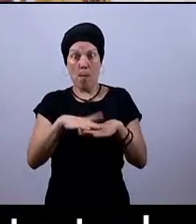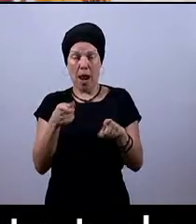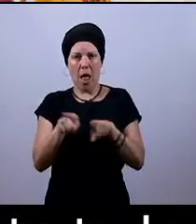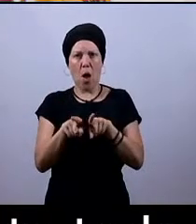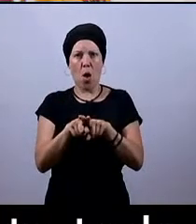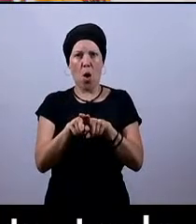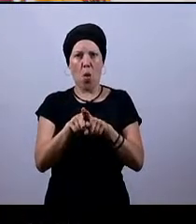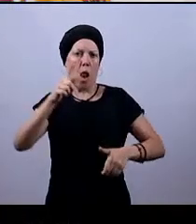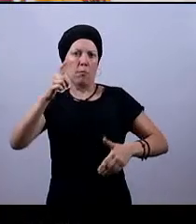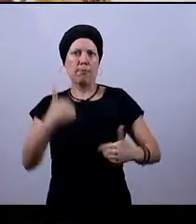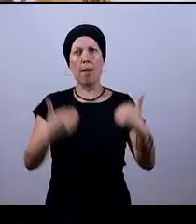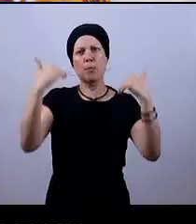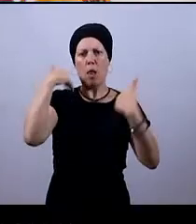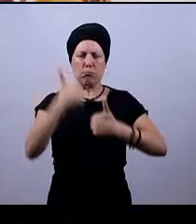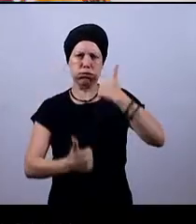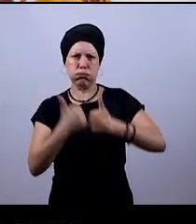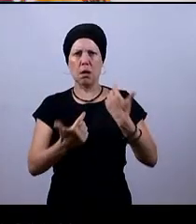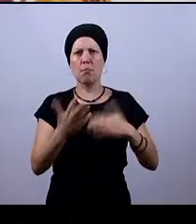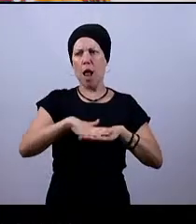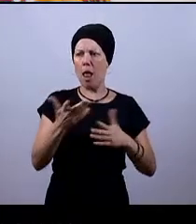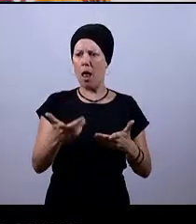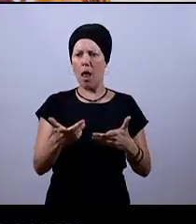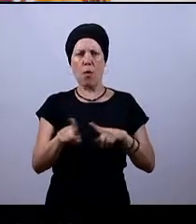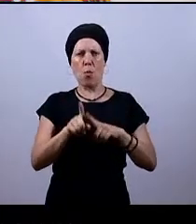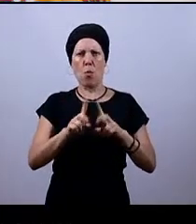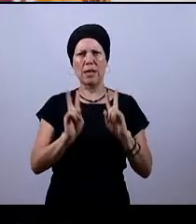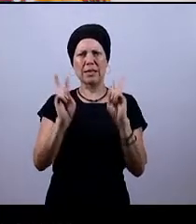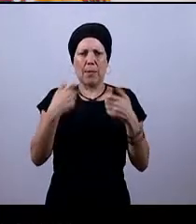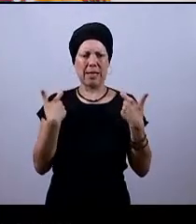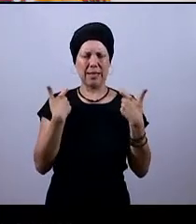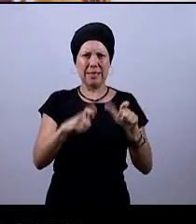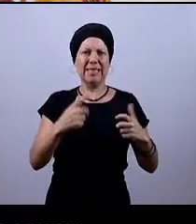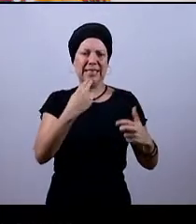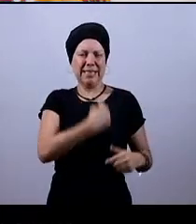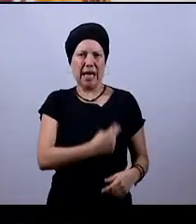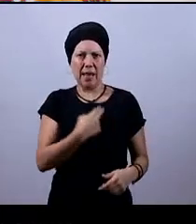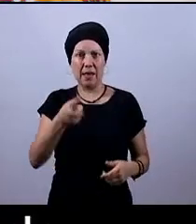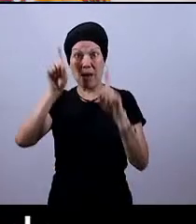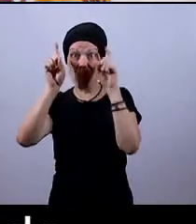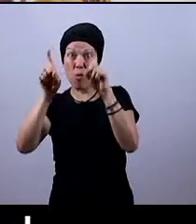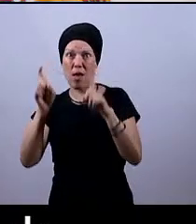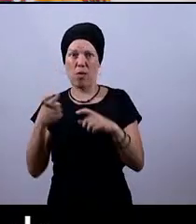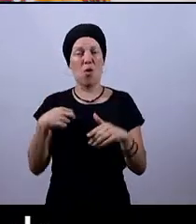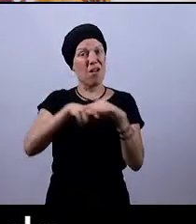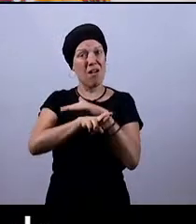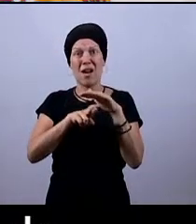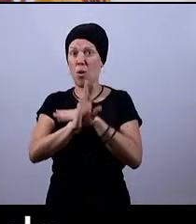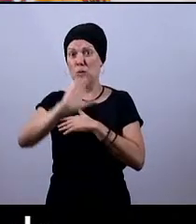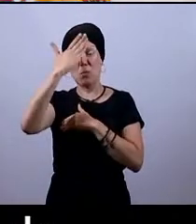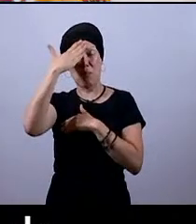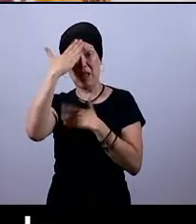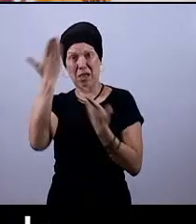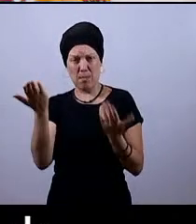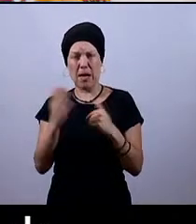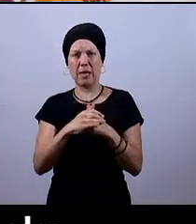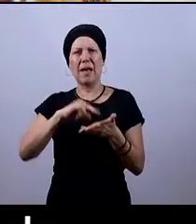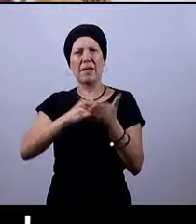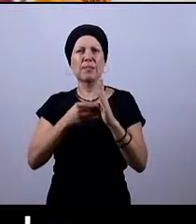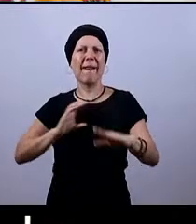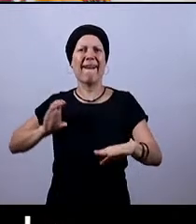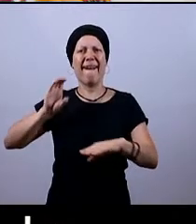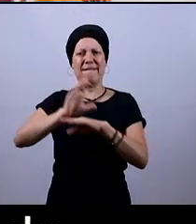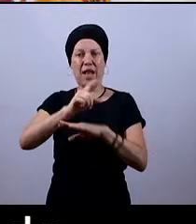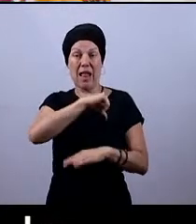esas competencias, para las competencias en materia de sanidad y de educación, esos recursos principales del sistema de